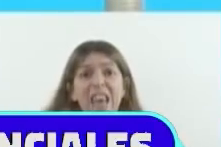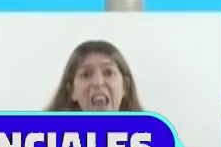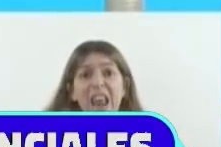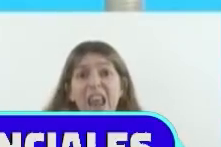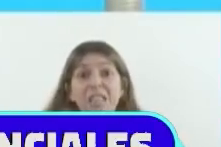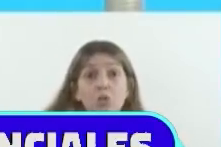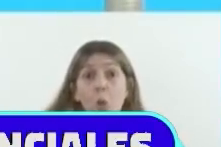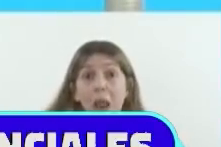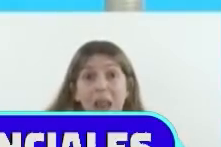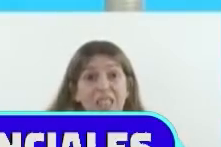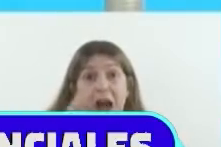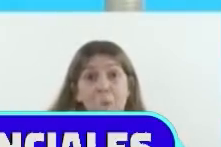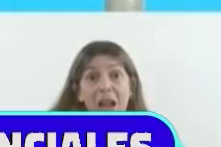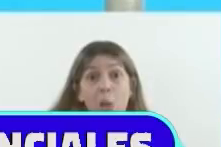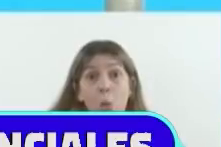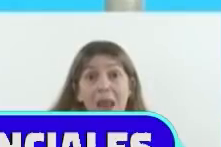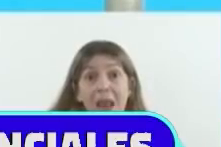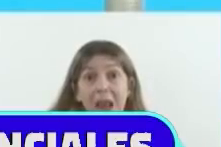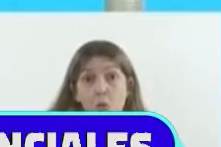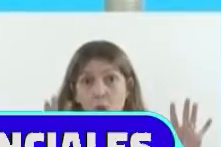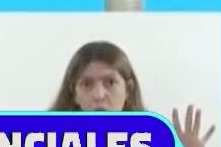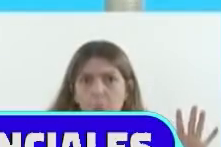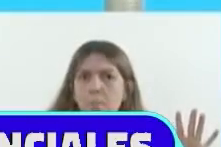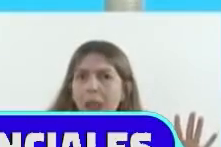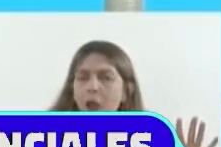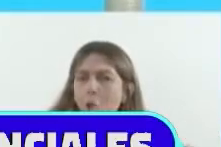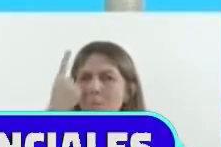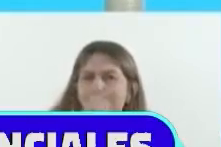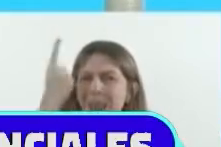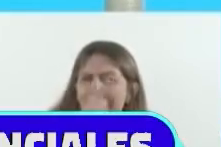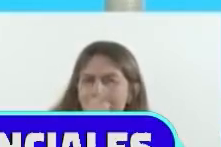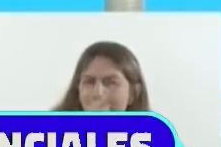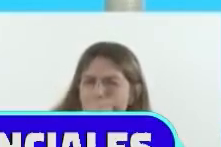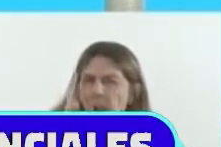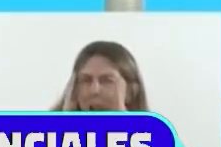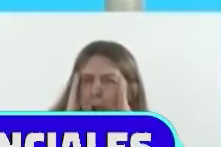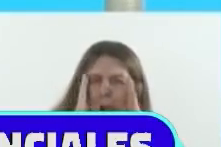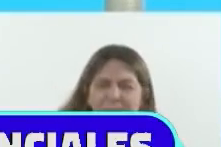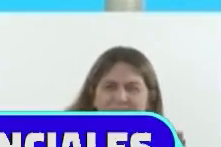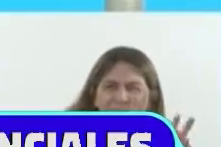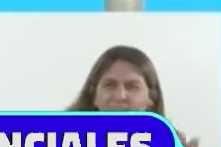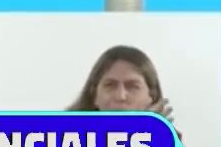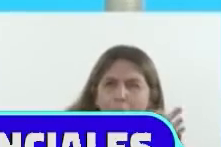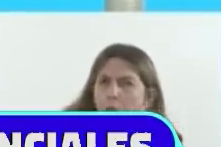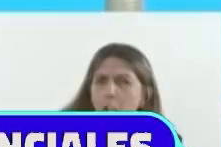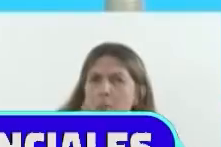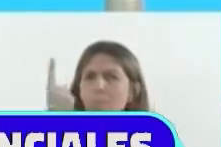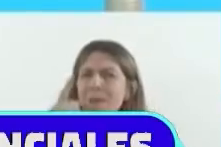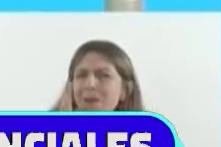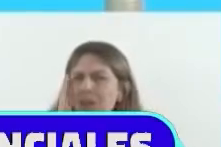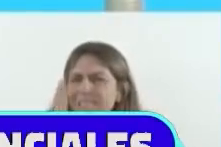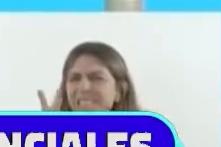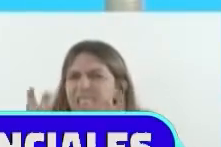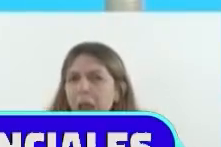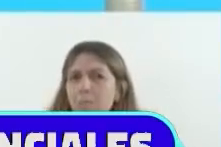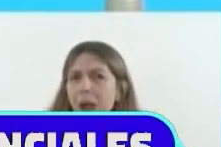que en este momento lo que debe prevalecer es el criterio epidemiológico, no el criterio educativo. Porque la verdad es